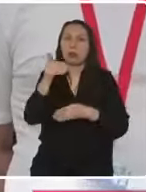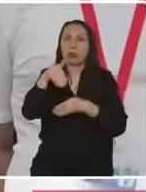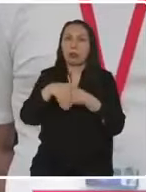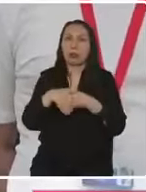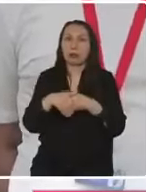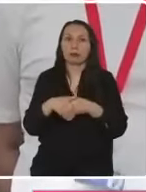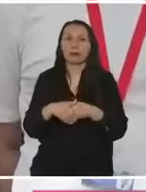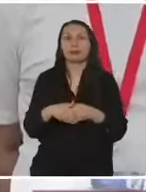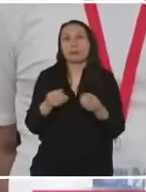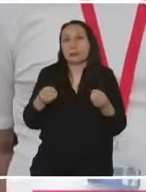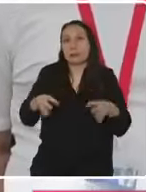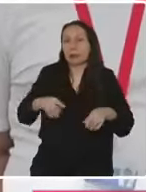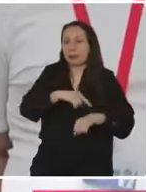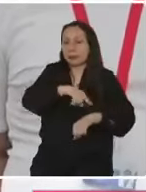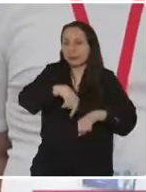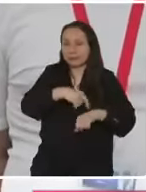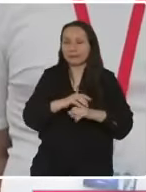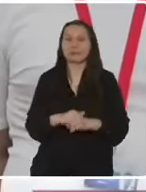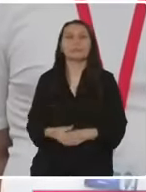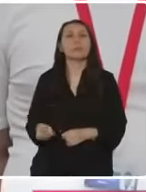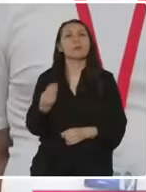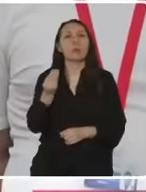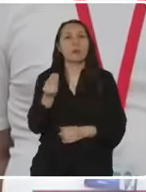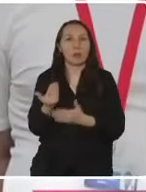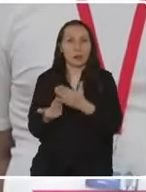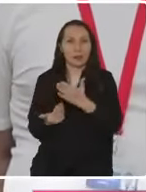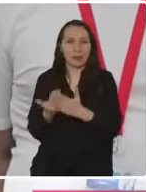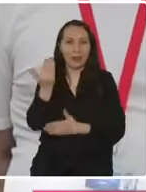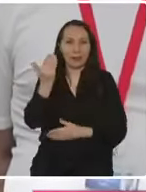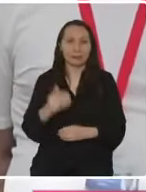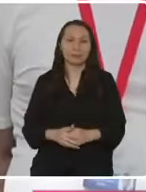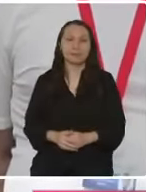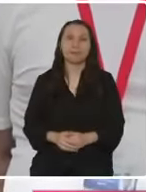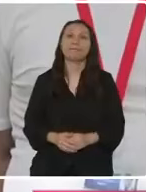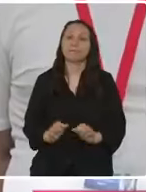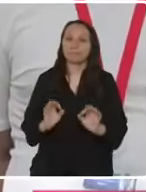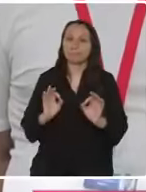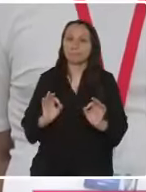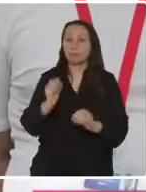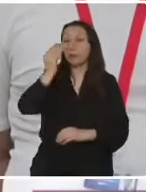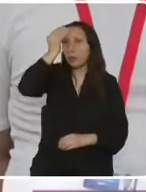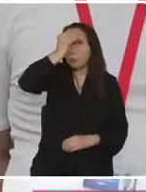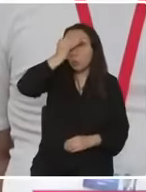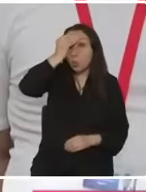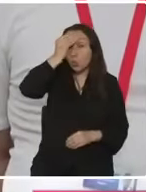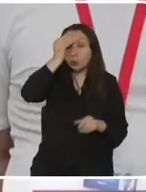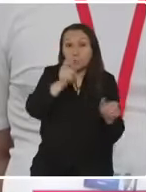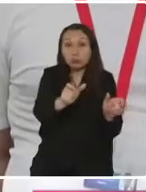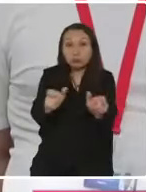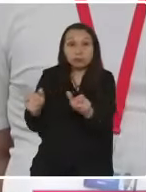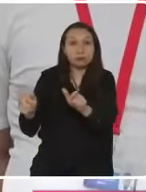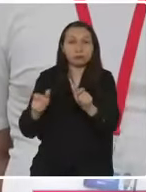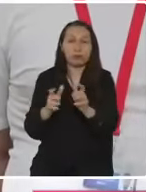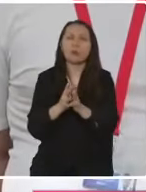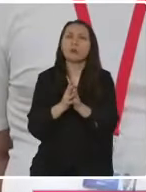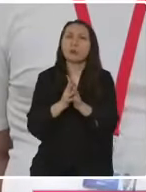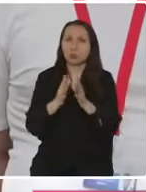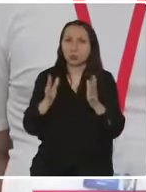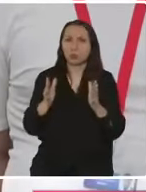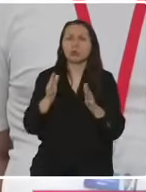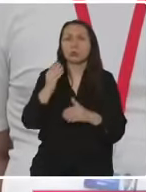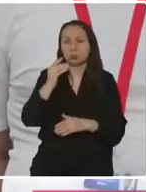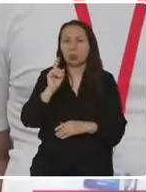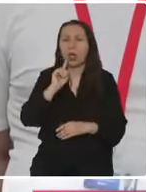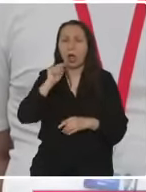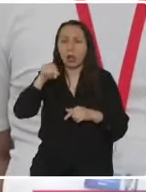Ya perdí la cuenta. Muy buenos días. Efectivamente, la preocupación por la seguridad ha estado muy presente en